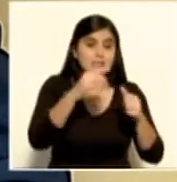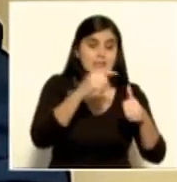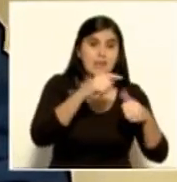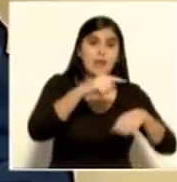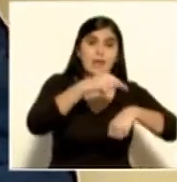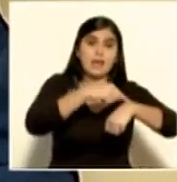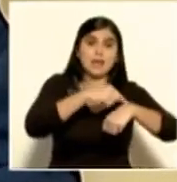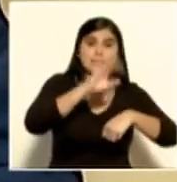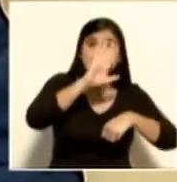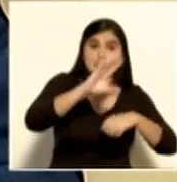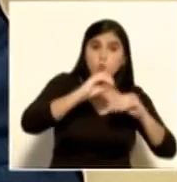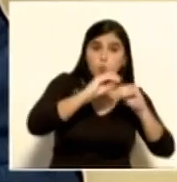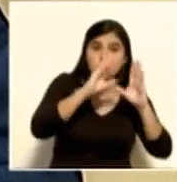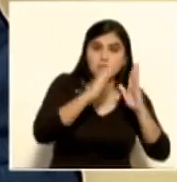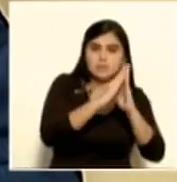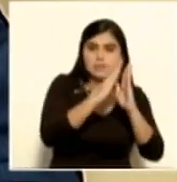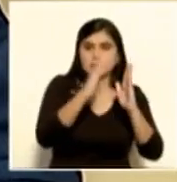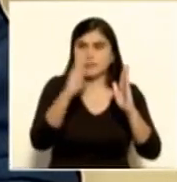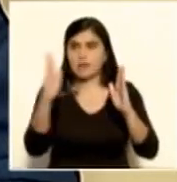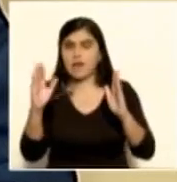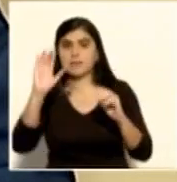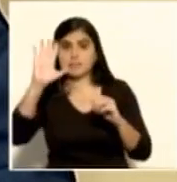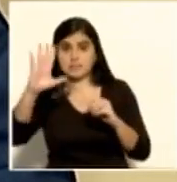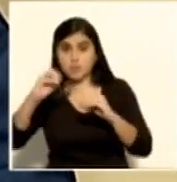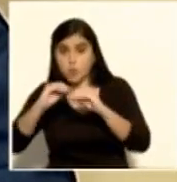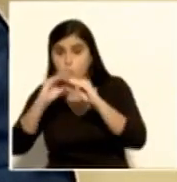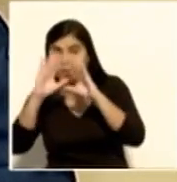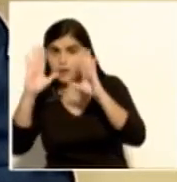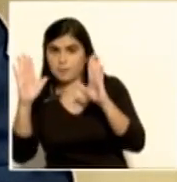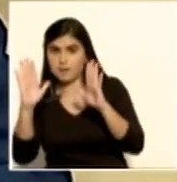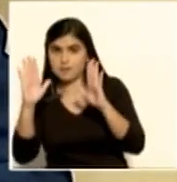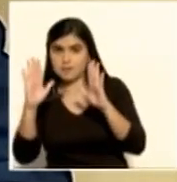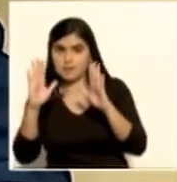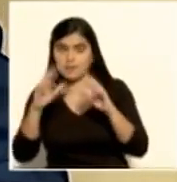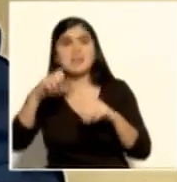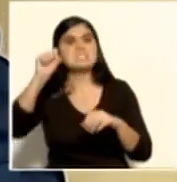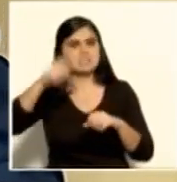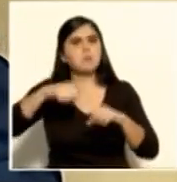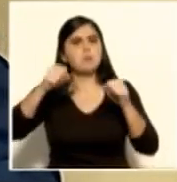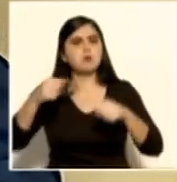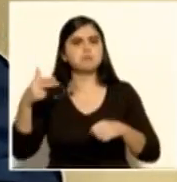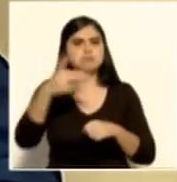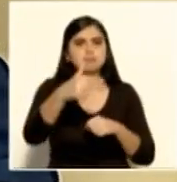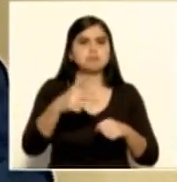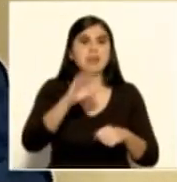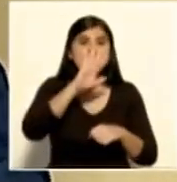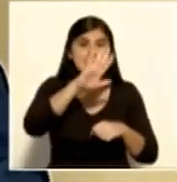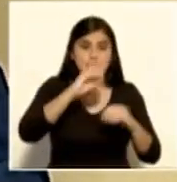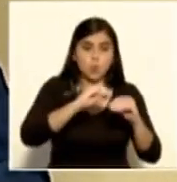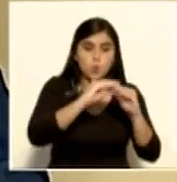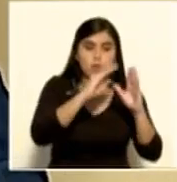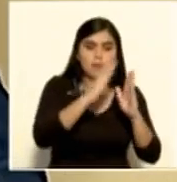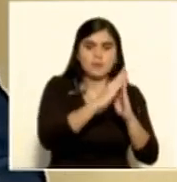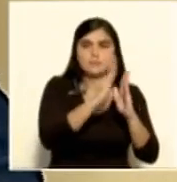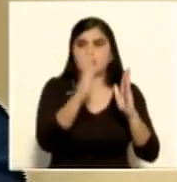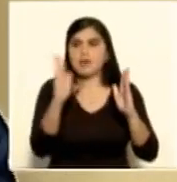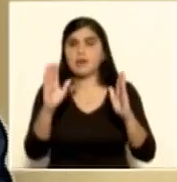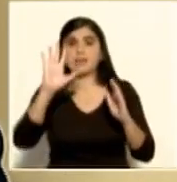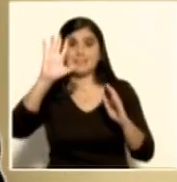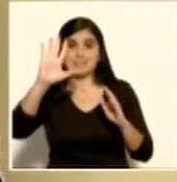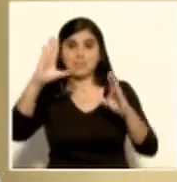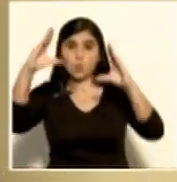la tarde a las 5 de la mañana, sí se podrá circular de las 5 de la mañana a las 5 de la